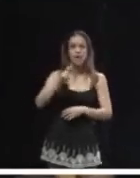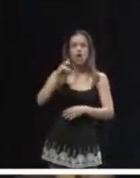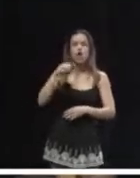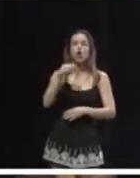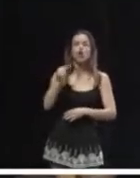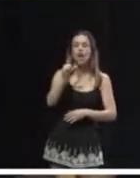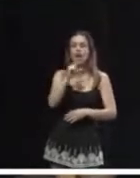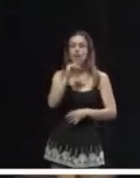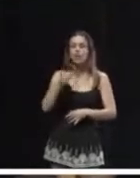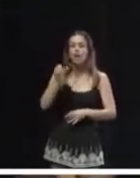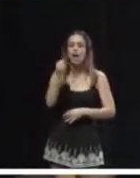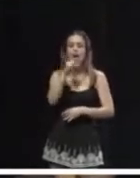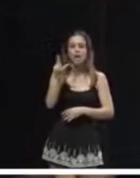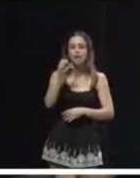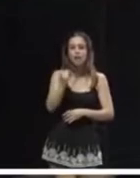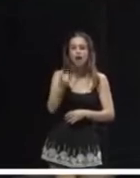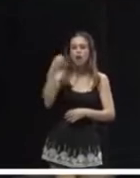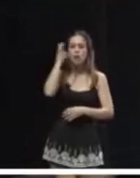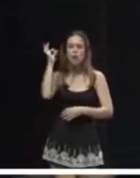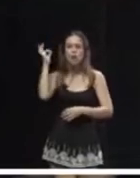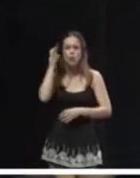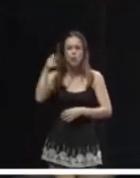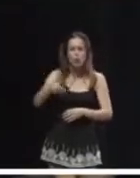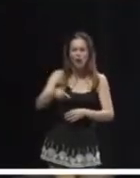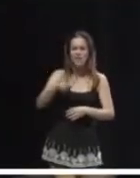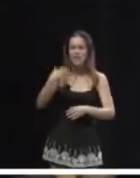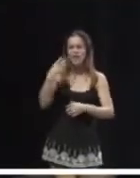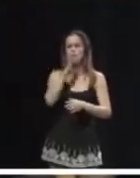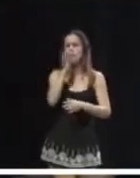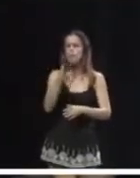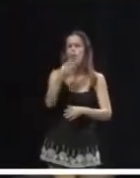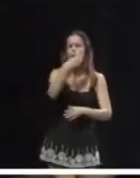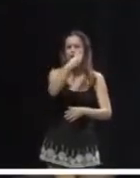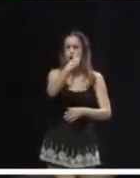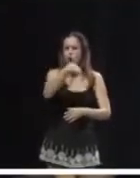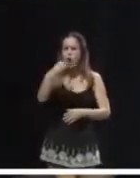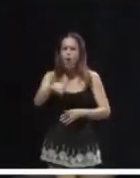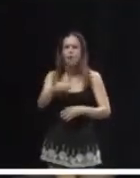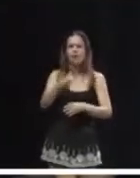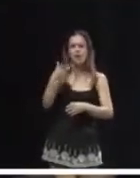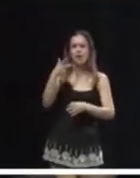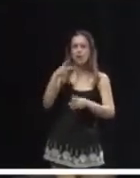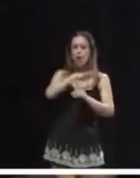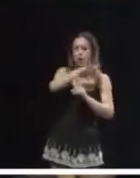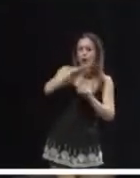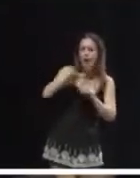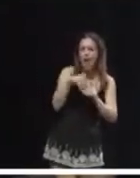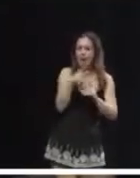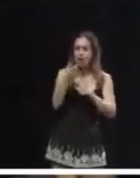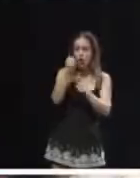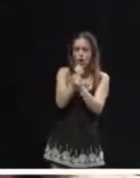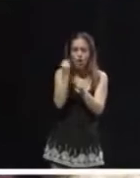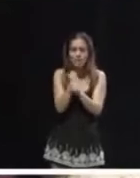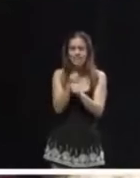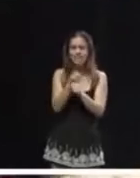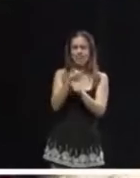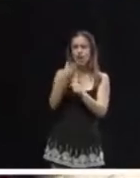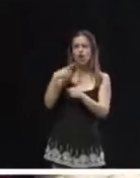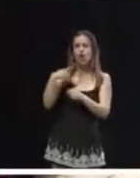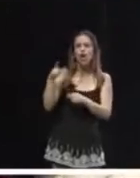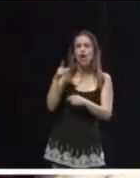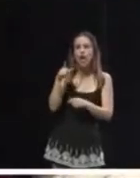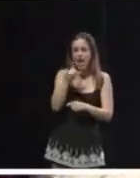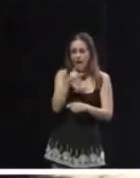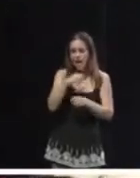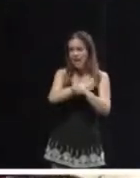Cazalla. Lo vamos a hacer con las mujeres, lo vamos a hacer con los jóvenes, con los ecologistas, con las personas del colectivo LGTBI, con las